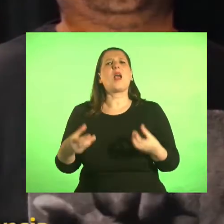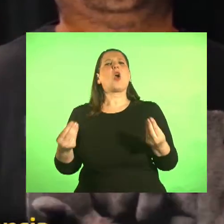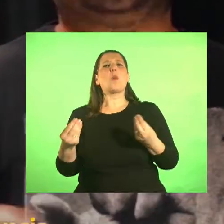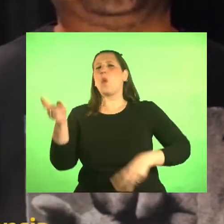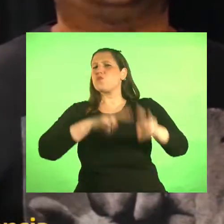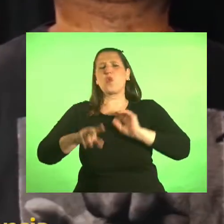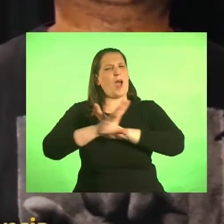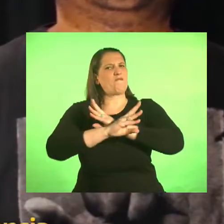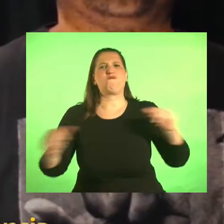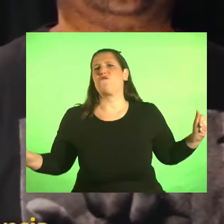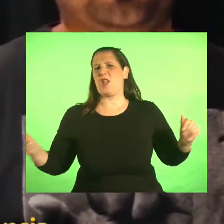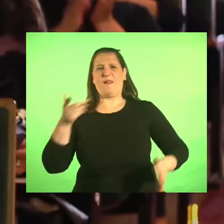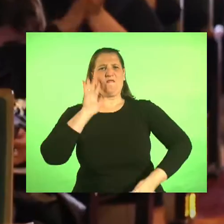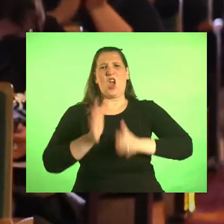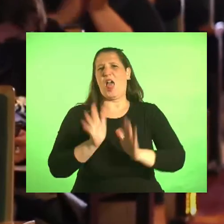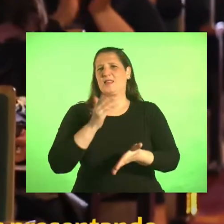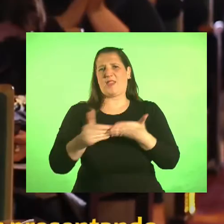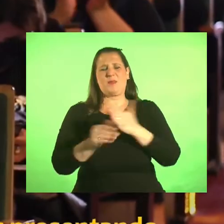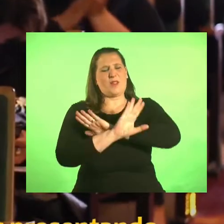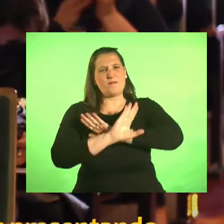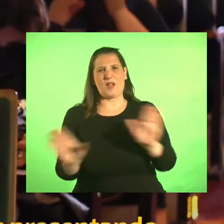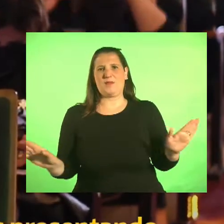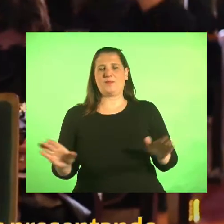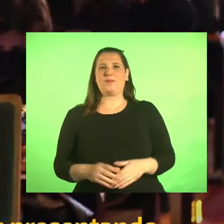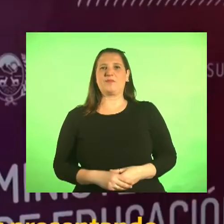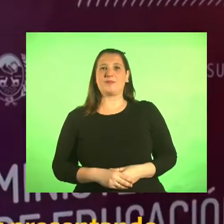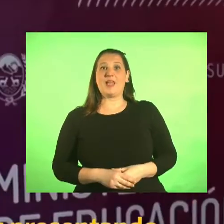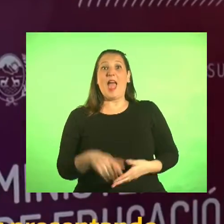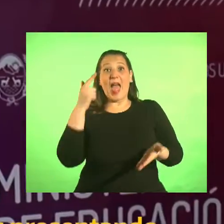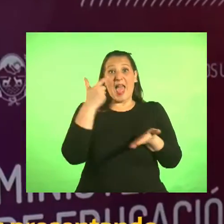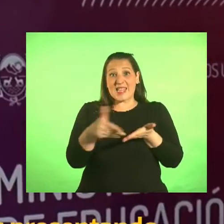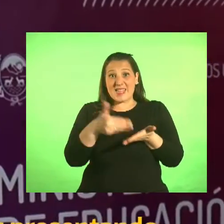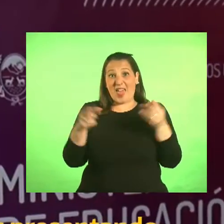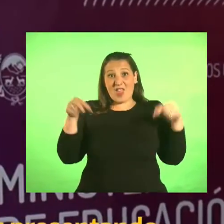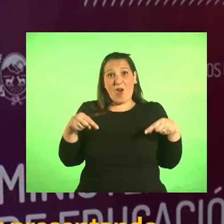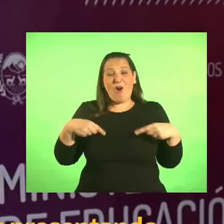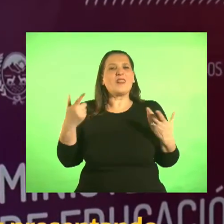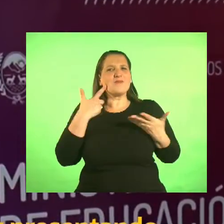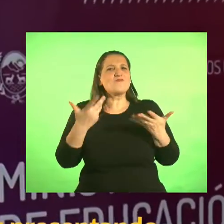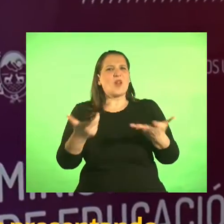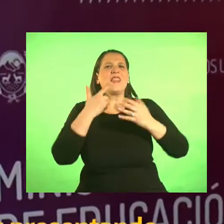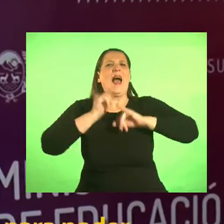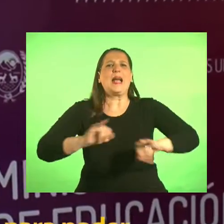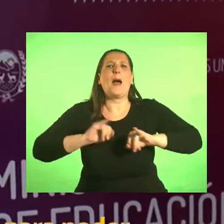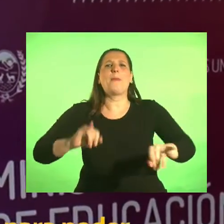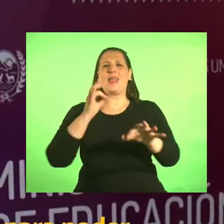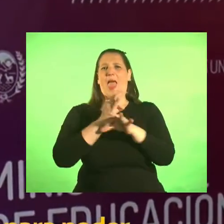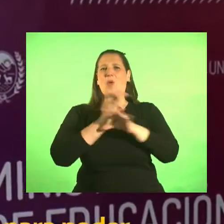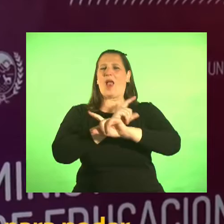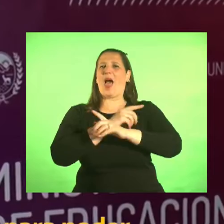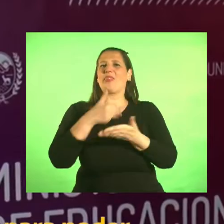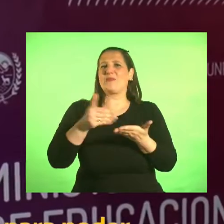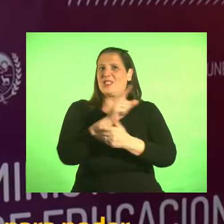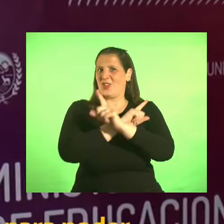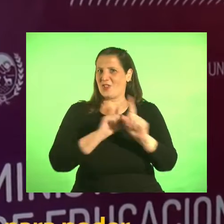la discriminación en nuestra comunidad educativa. Bueno, desde el INADI hoy día estamos presentando la campaña Escuela sin Discriminación. Es